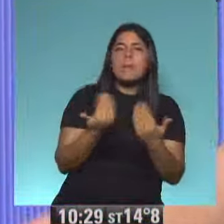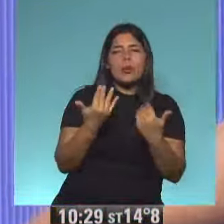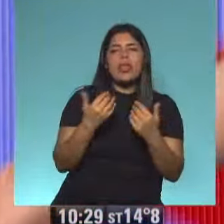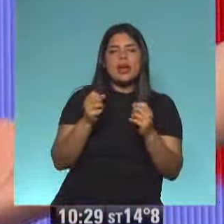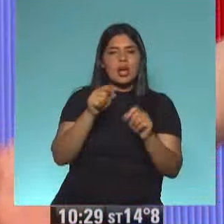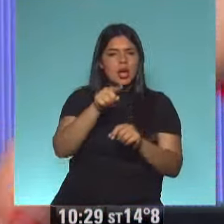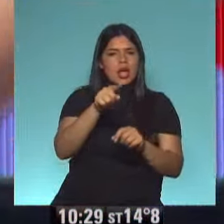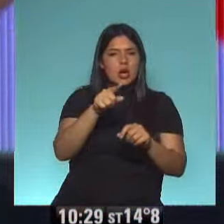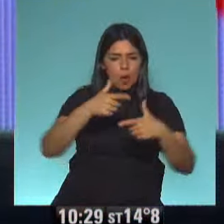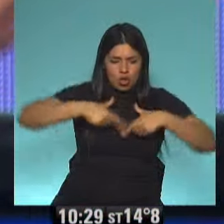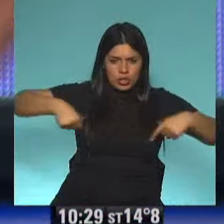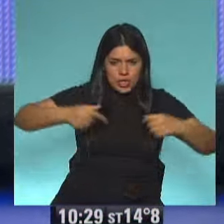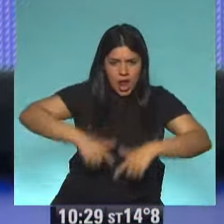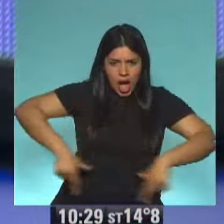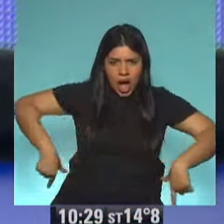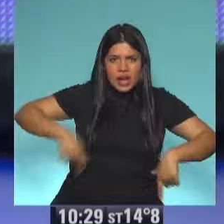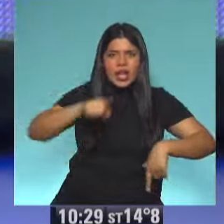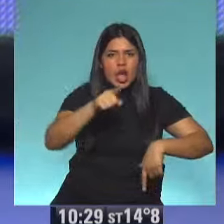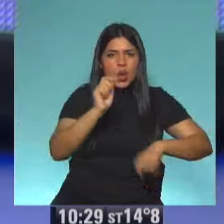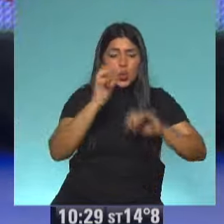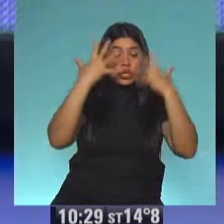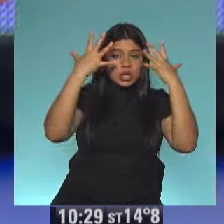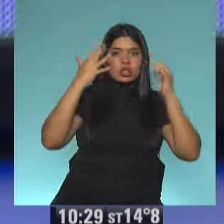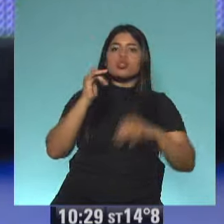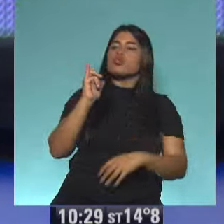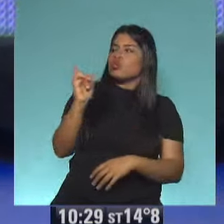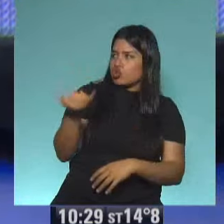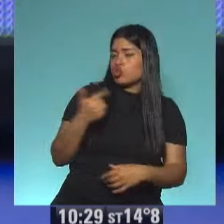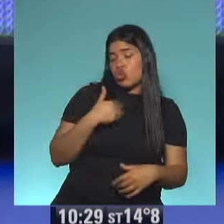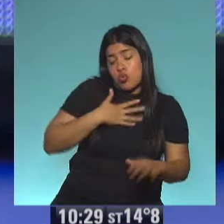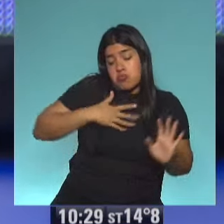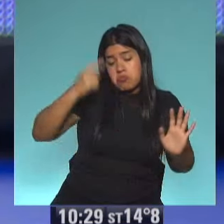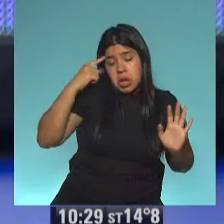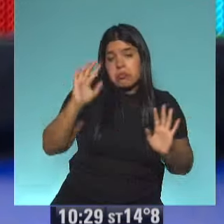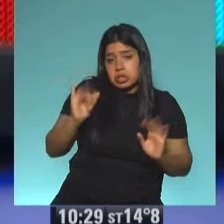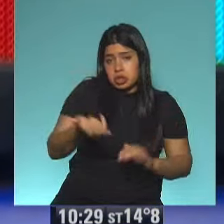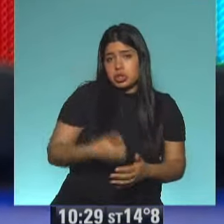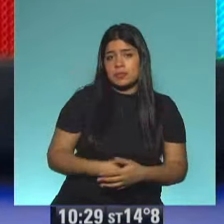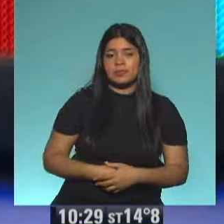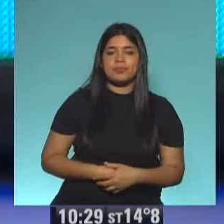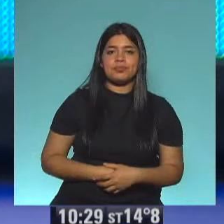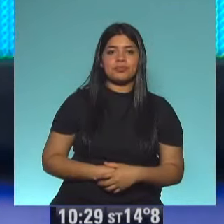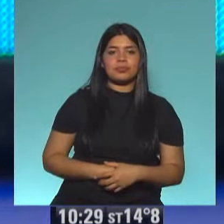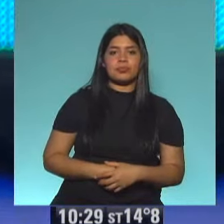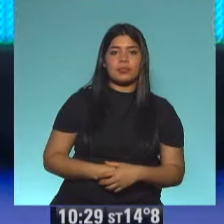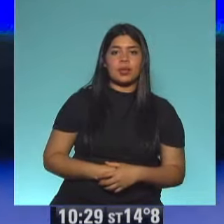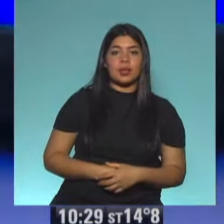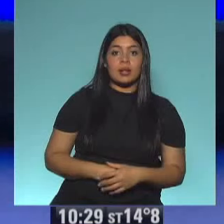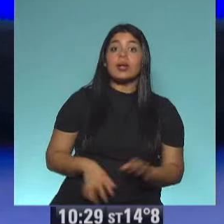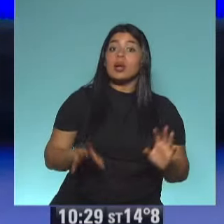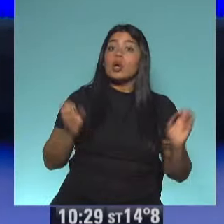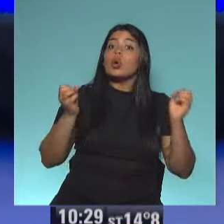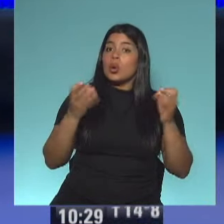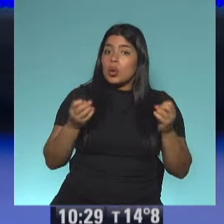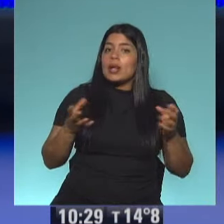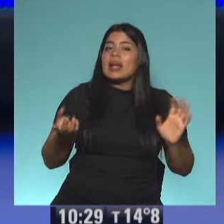brillantes? Sí, yo diría. Por lo menos este que veo acá. Ah, mirá esto. Te digo que para dar clase las